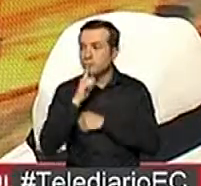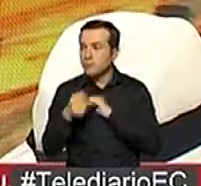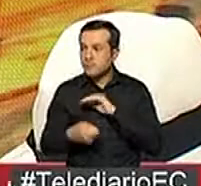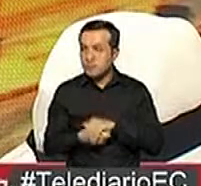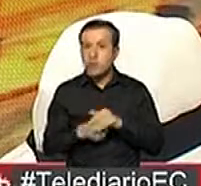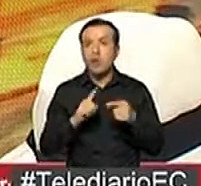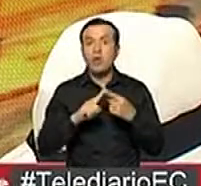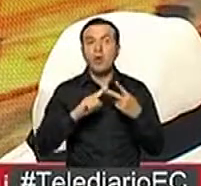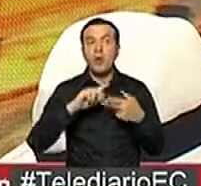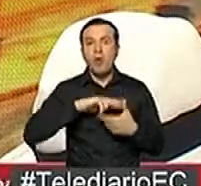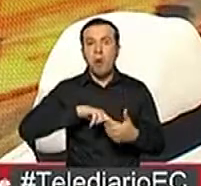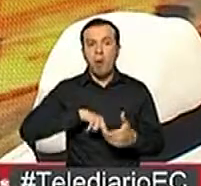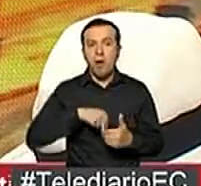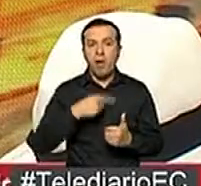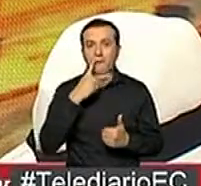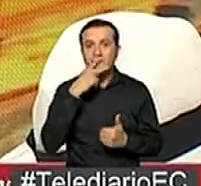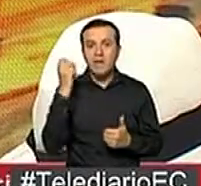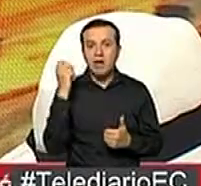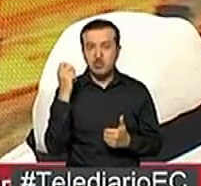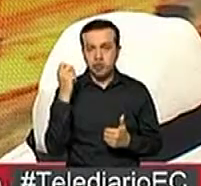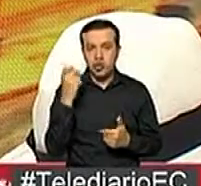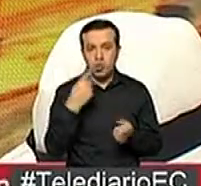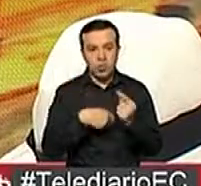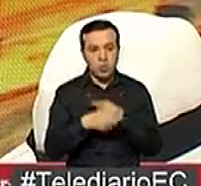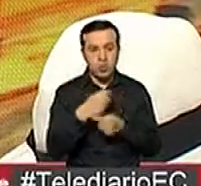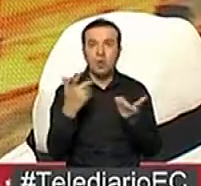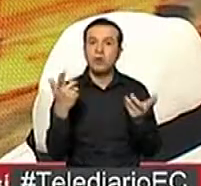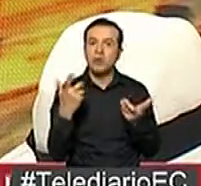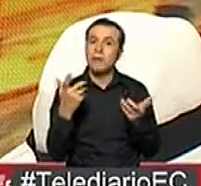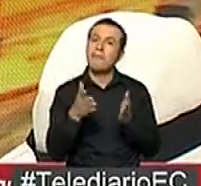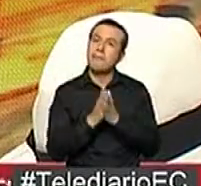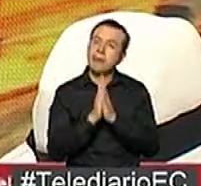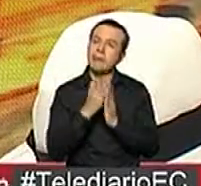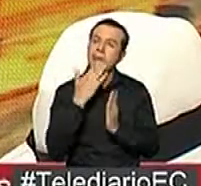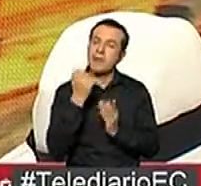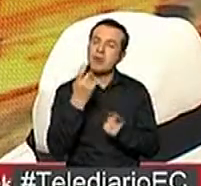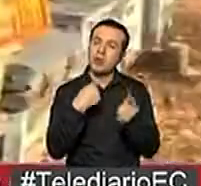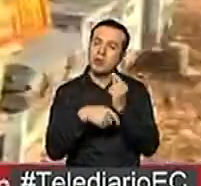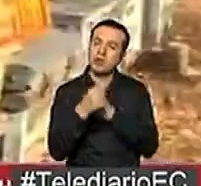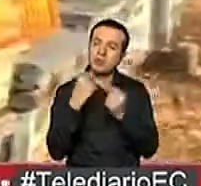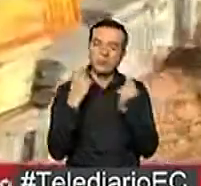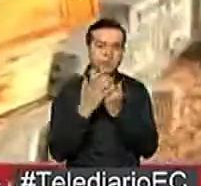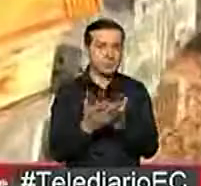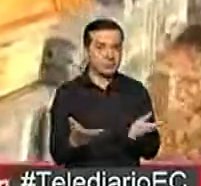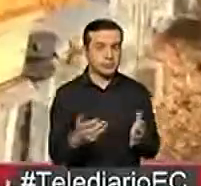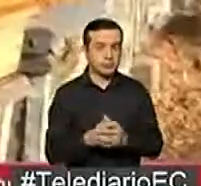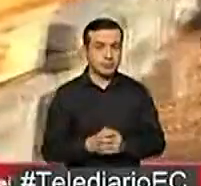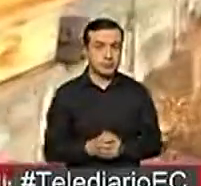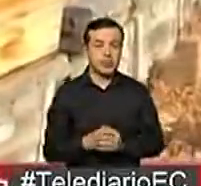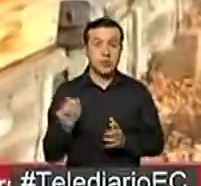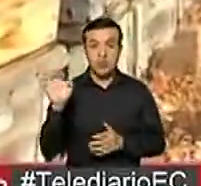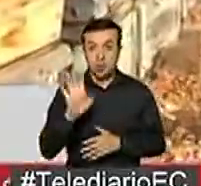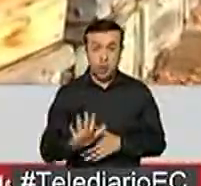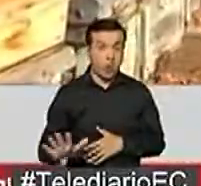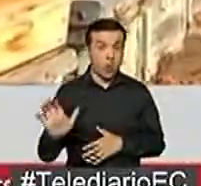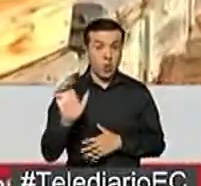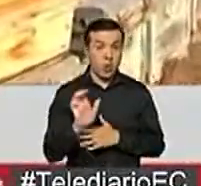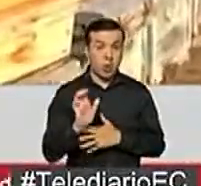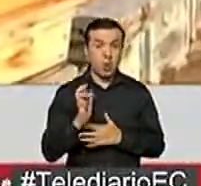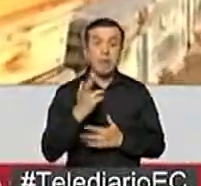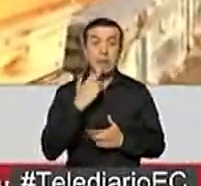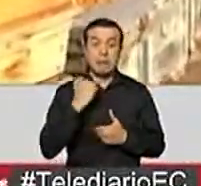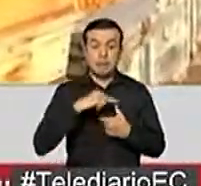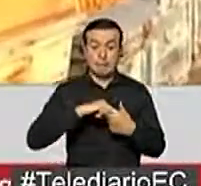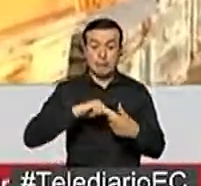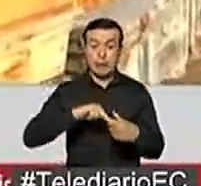adulteración de la miel. Piden el apoyo del gobierno nacional para mejorar su comercialización. En el país, la demanda insatisfecha de